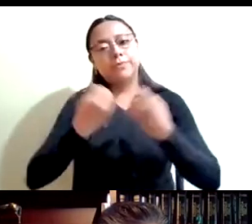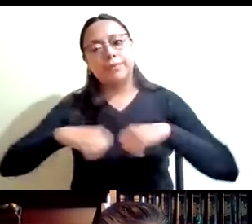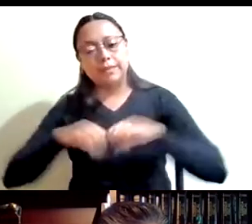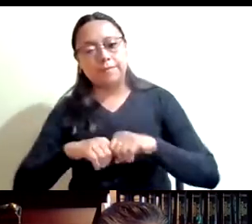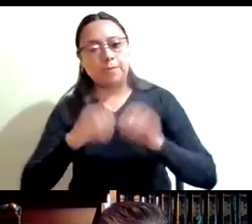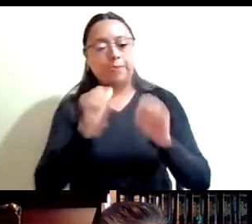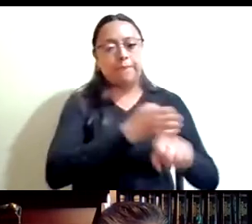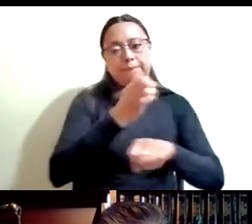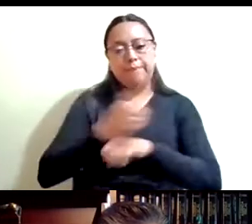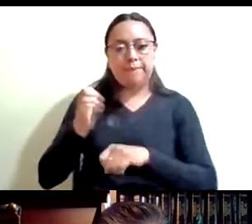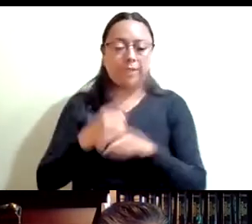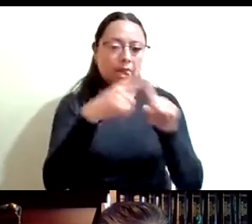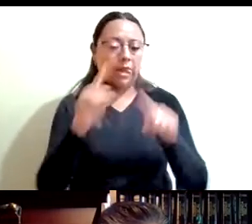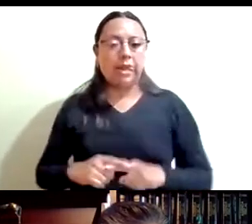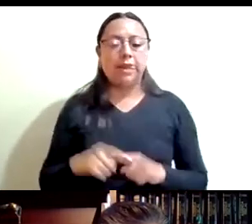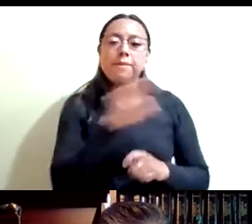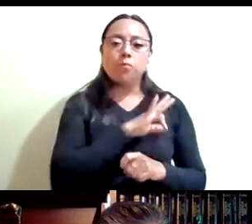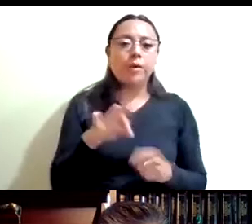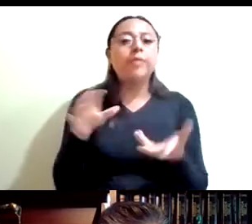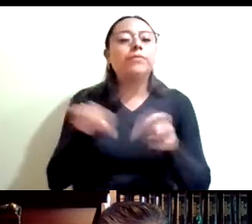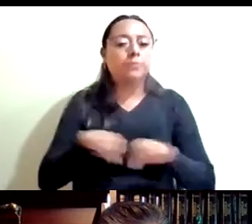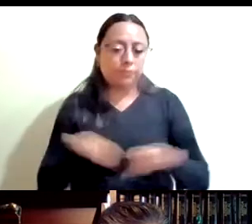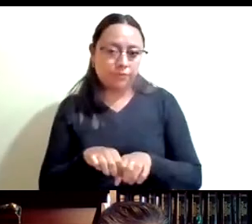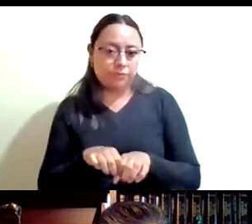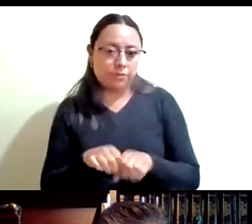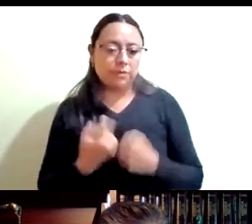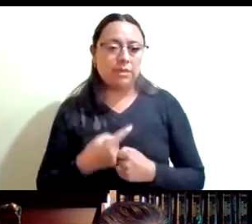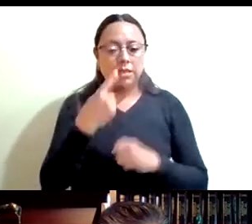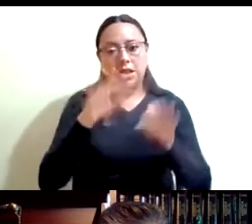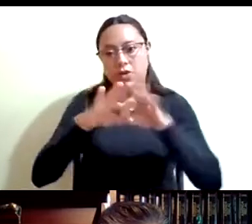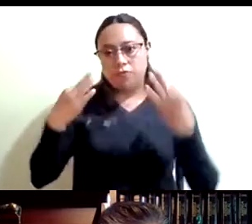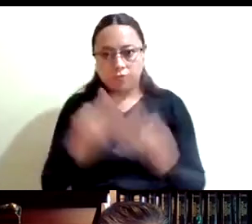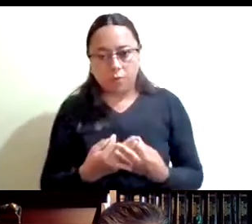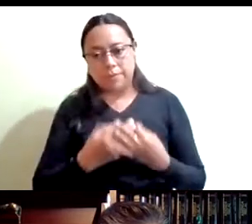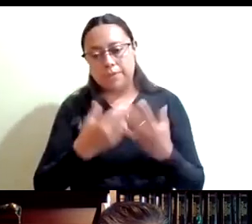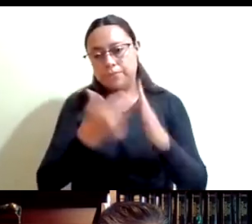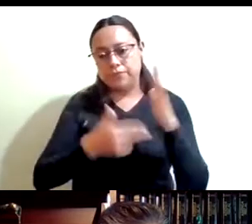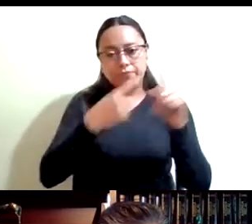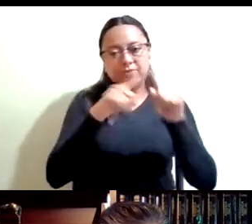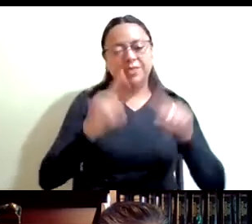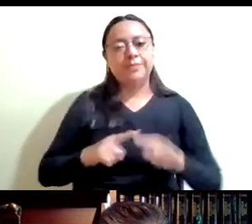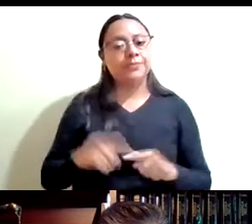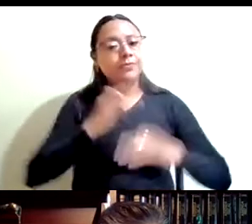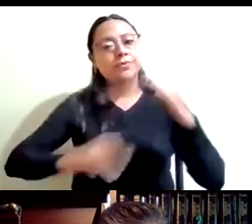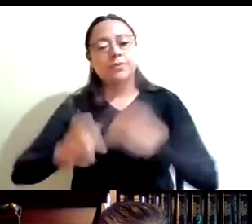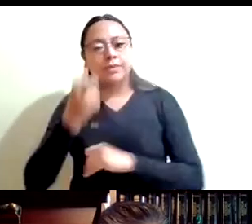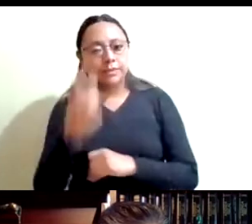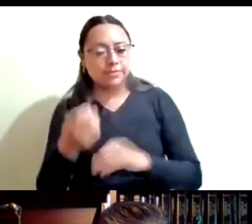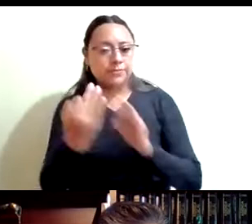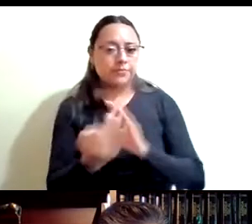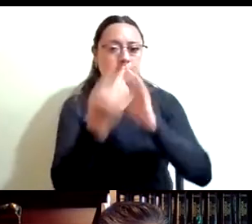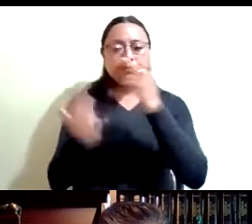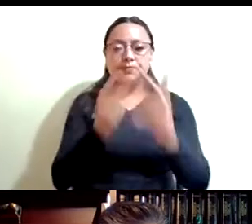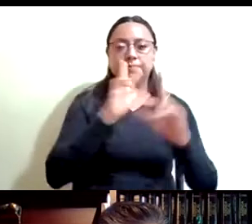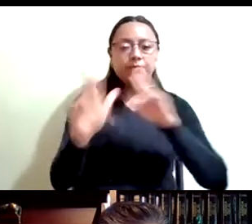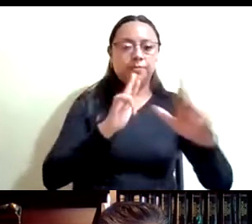puede surgir una vez que se haya agotado el mecanismo de la pregunta parlamentaria. Dichas comparecencias deberán